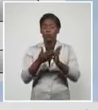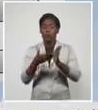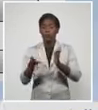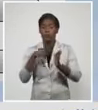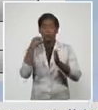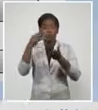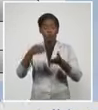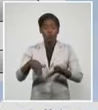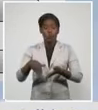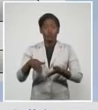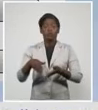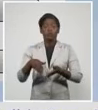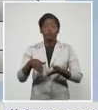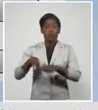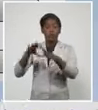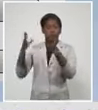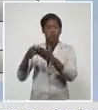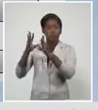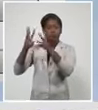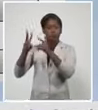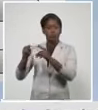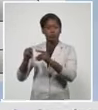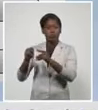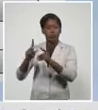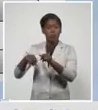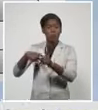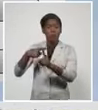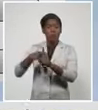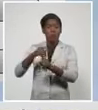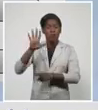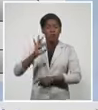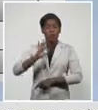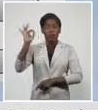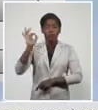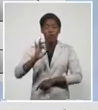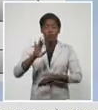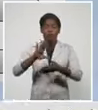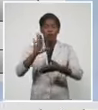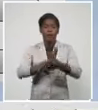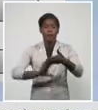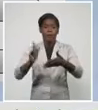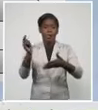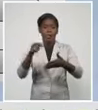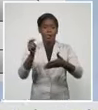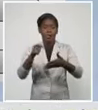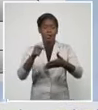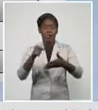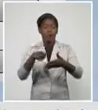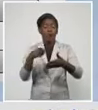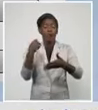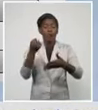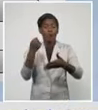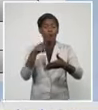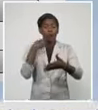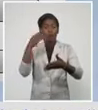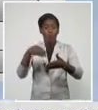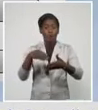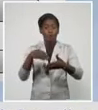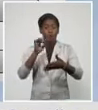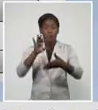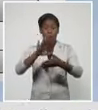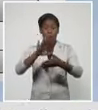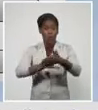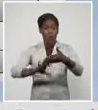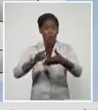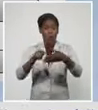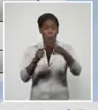el mundo, más del 50% fallecen en nuestra región. O sea, las Américas se sigue manteniendo como